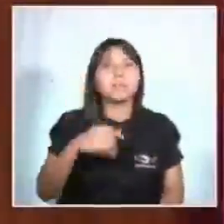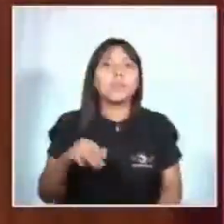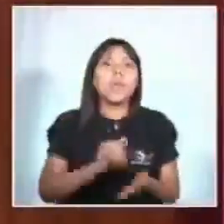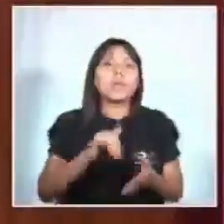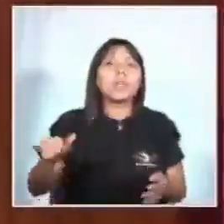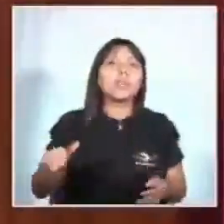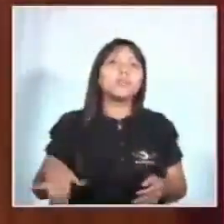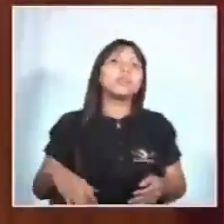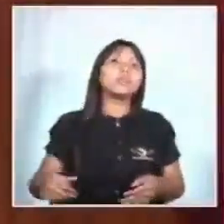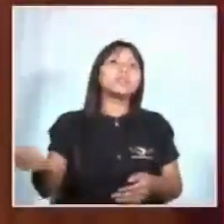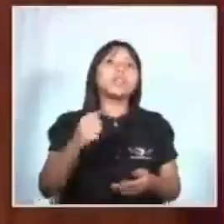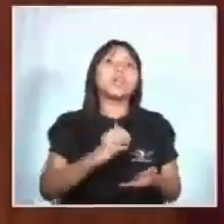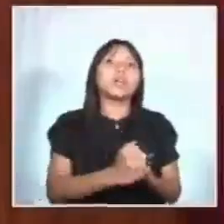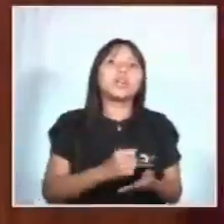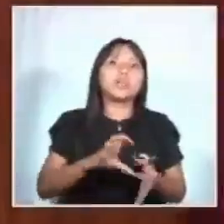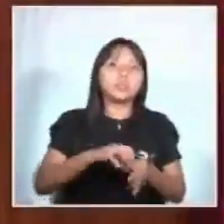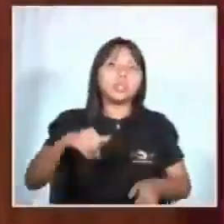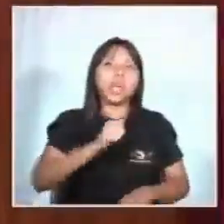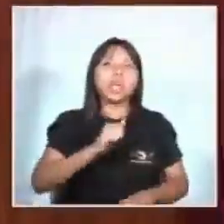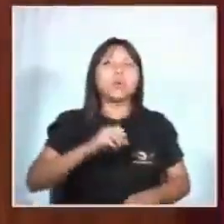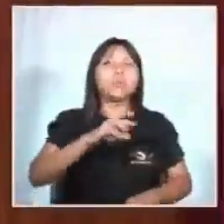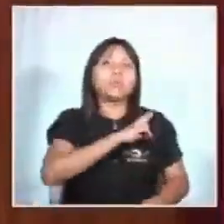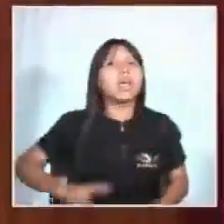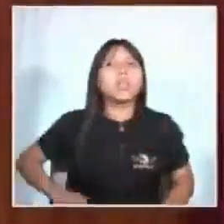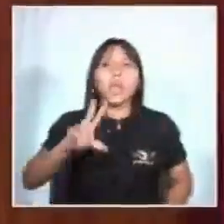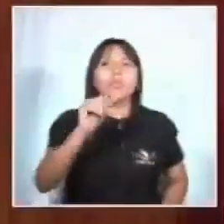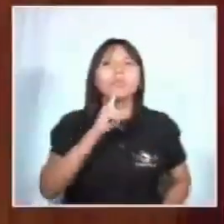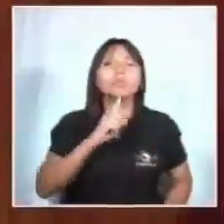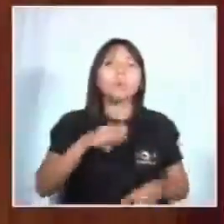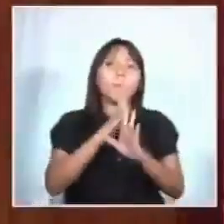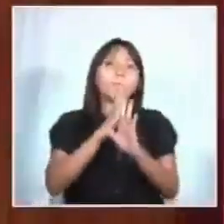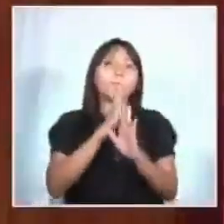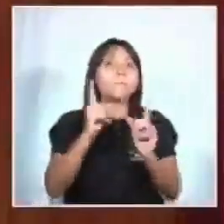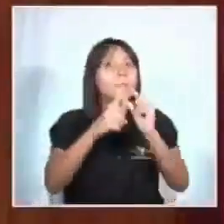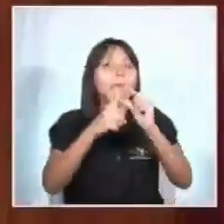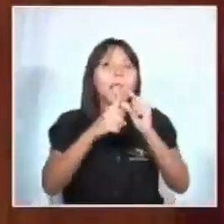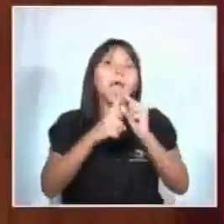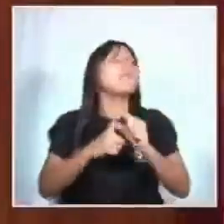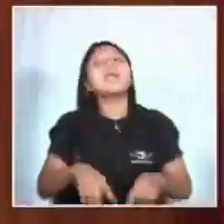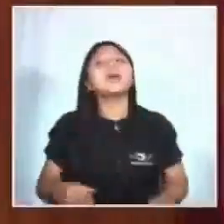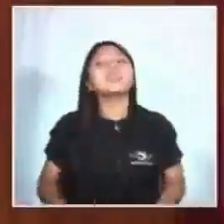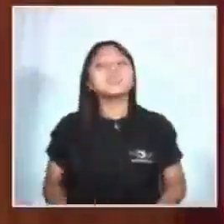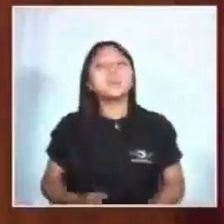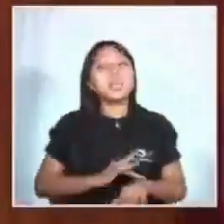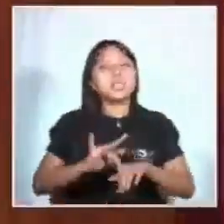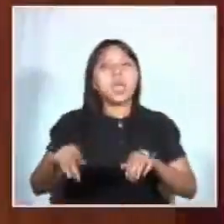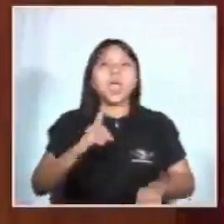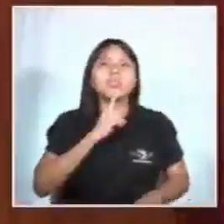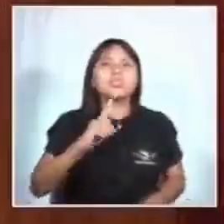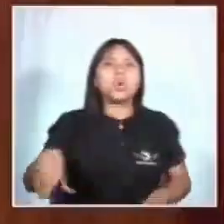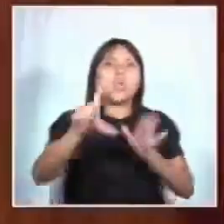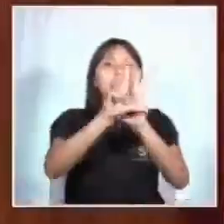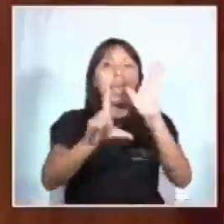los decretos de un rey no son palabras vacías ni inocentes. Lo que decreta un rey son